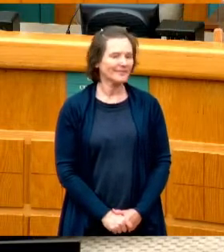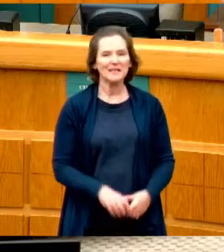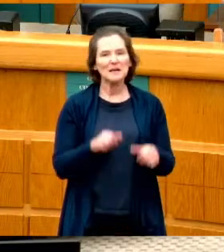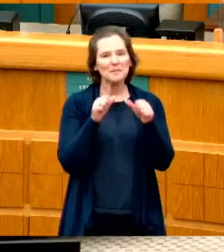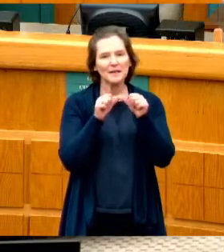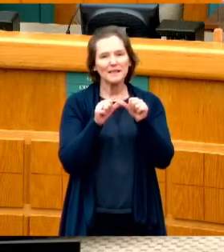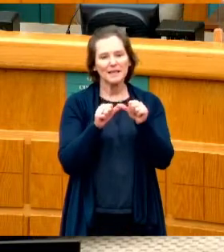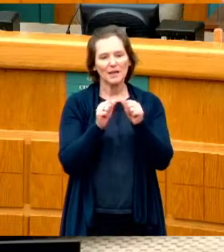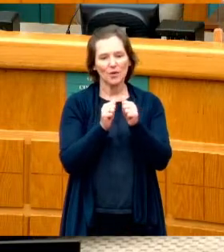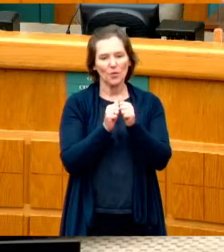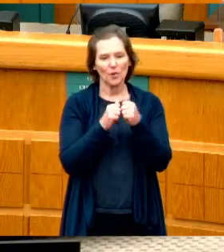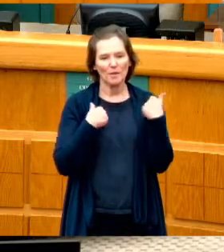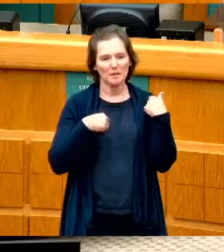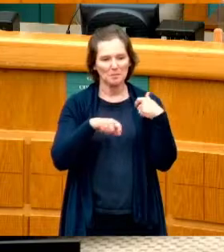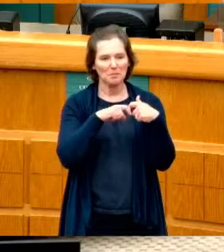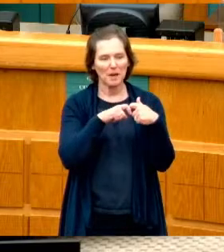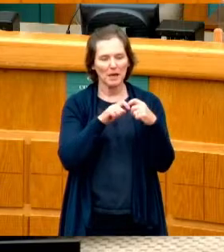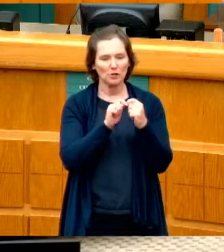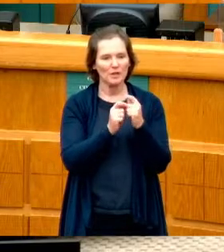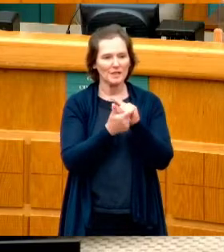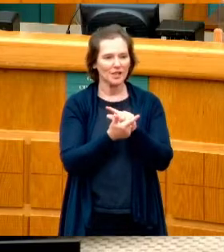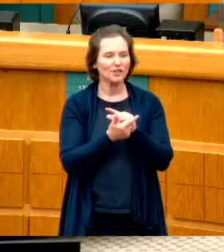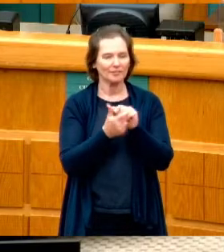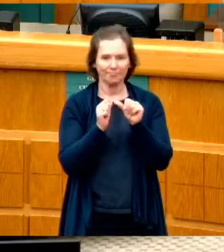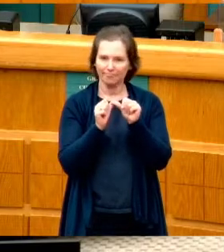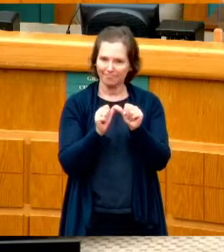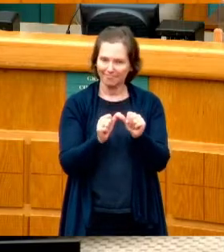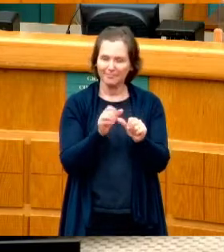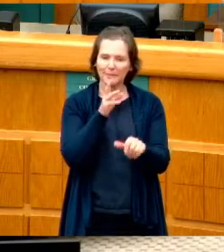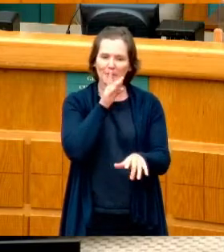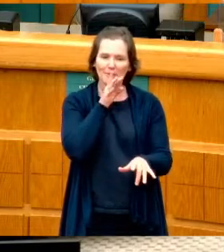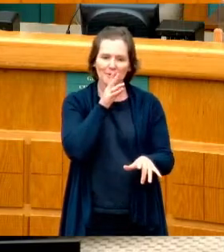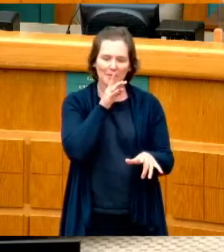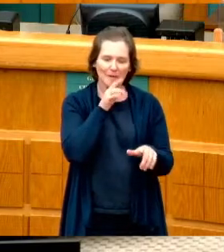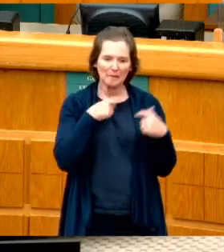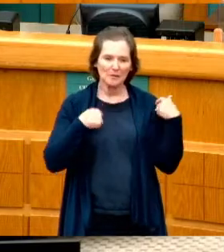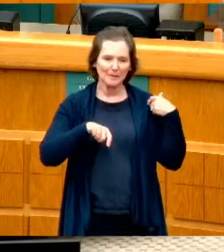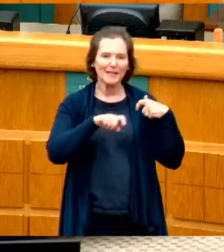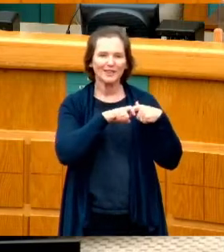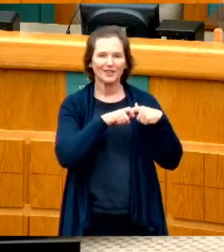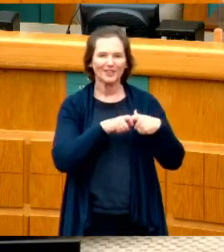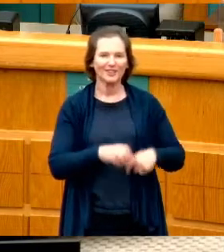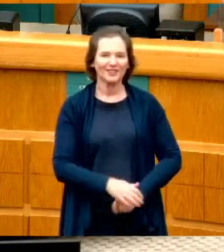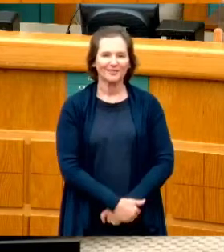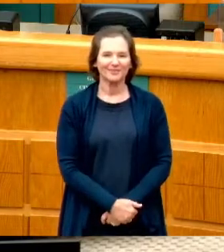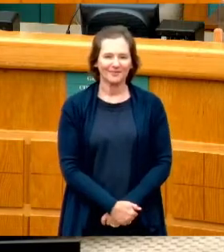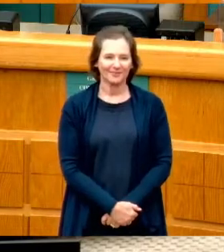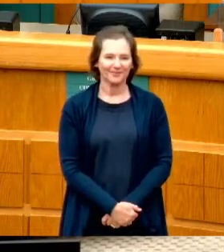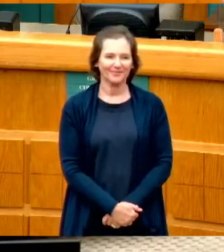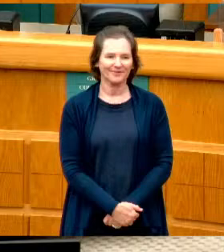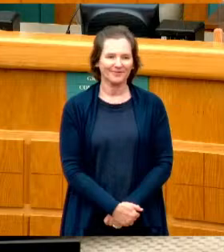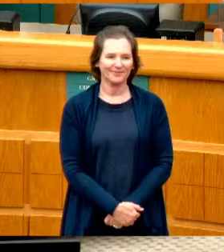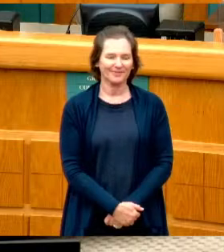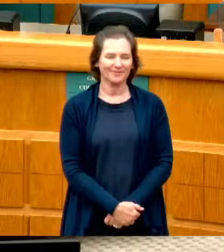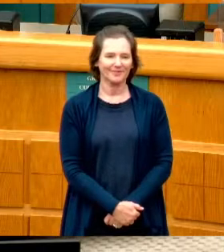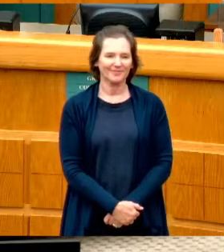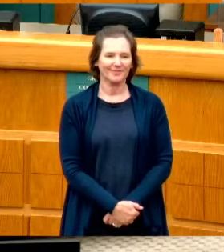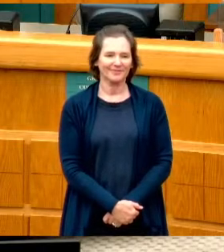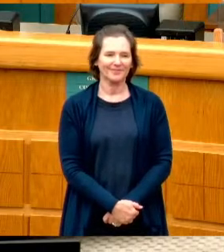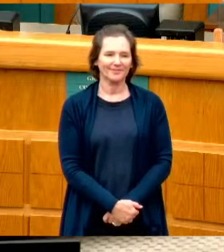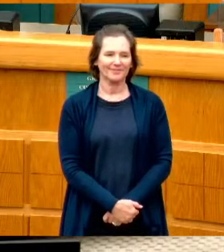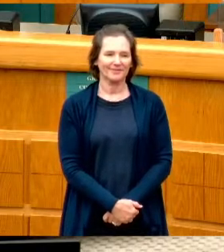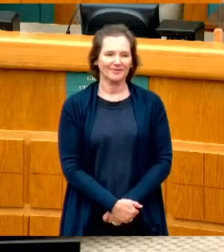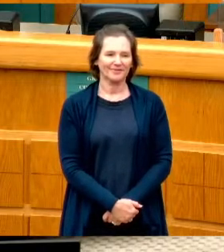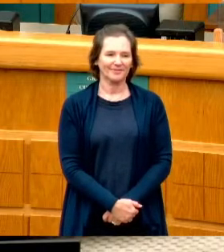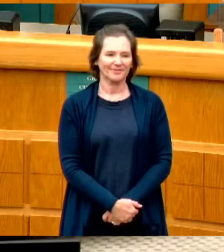11 de marzo se administrarán 1,000 vacunas de la compañía Moderna de segunda dosis. El viernes 12 de marzo se van a llevar a cabo